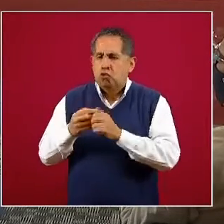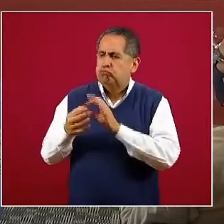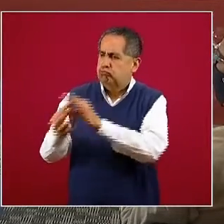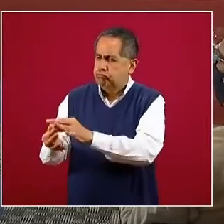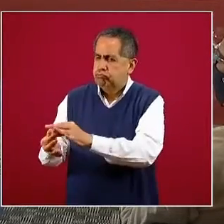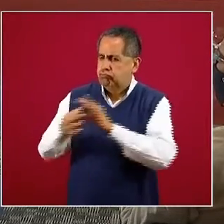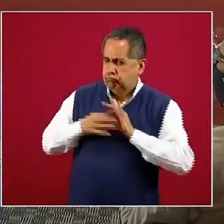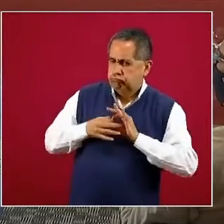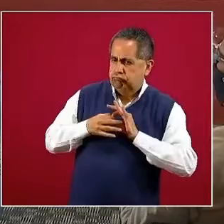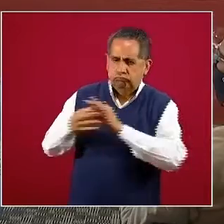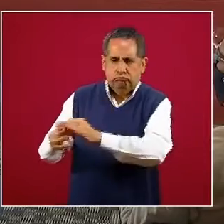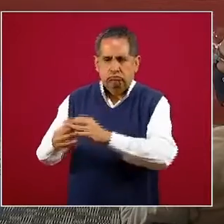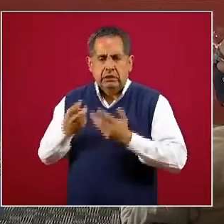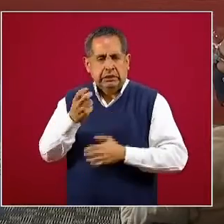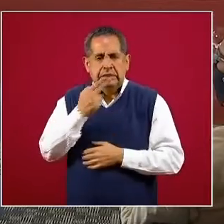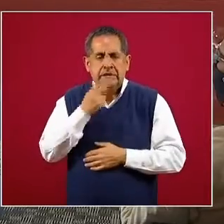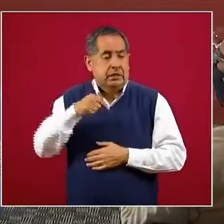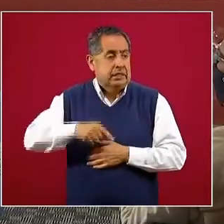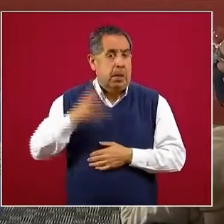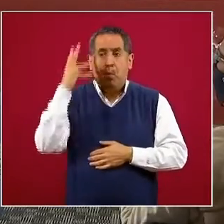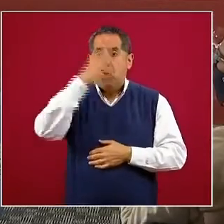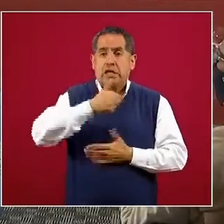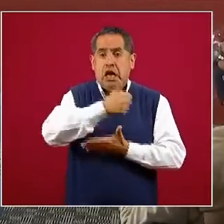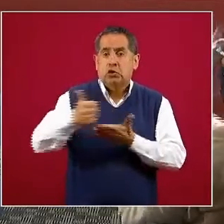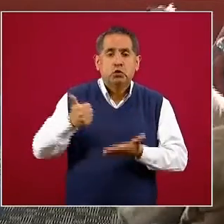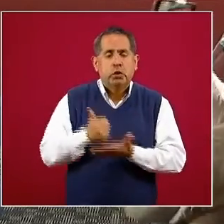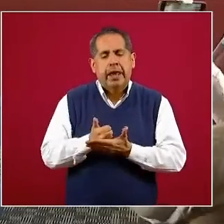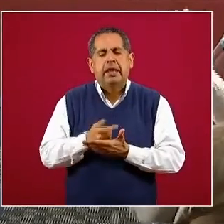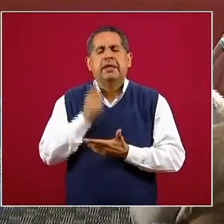En tercer lugar, la participación en las mesas